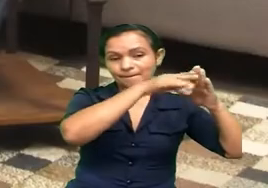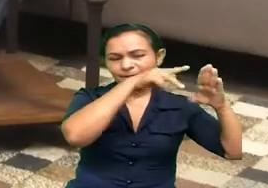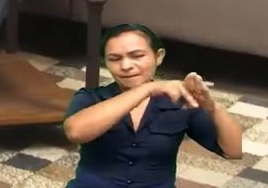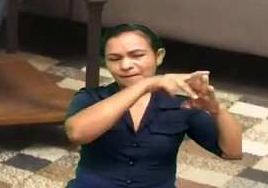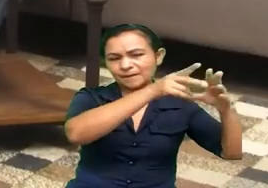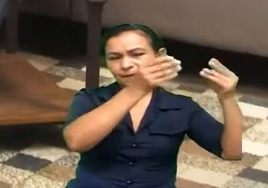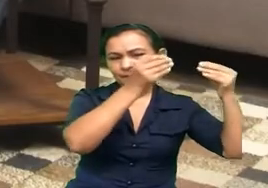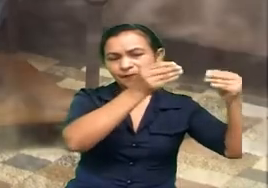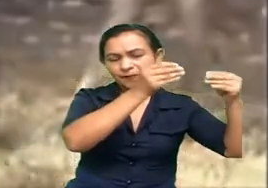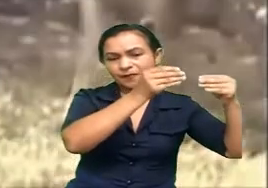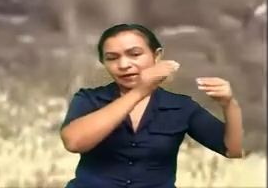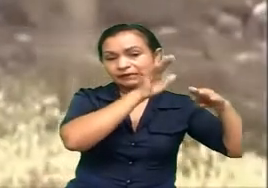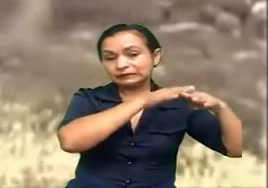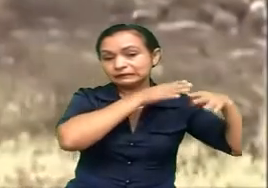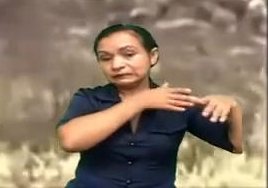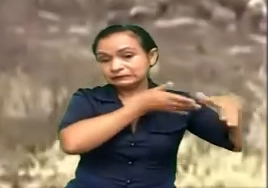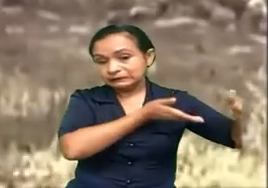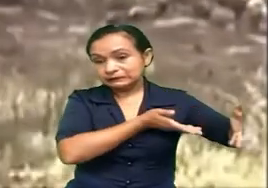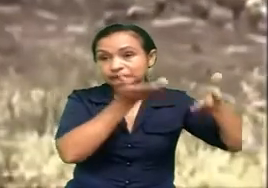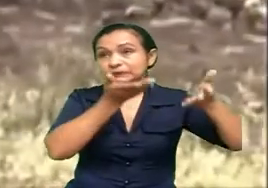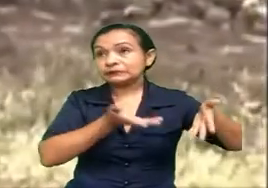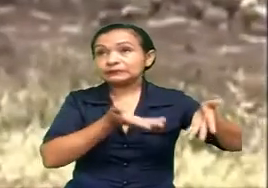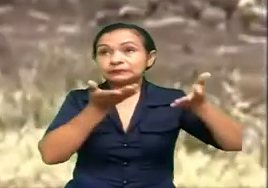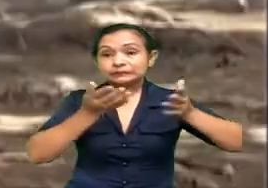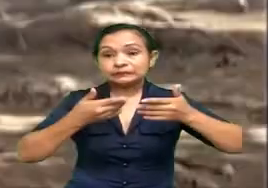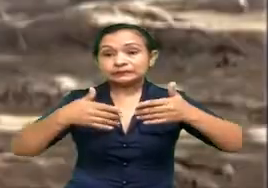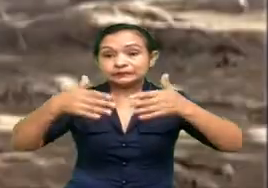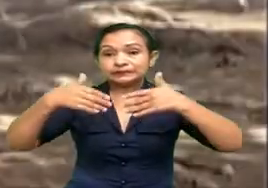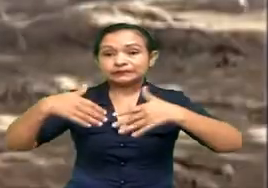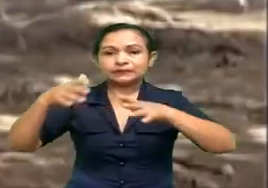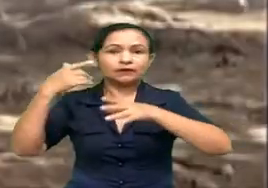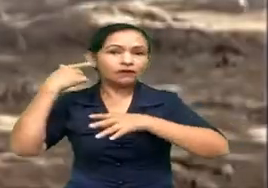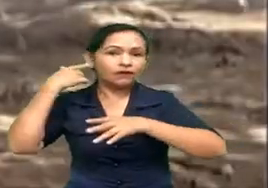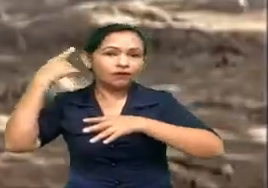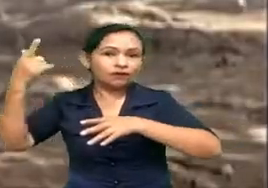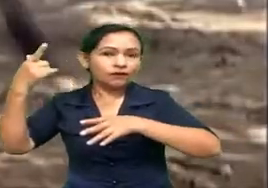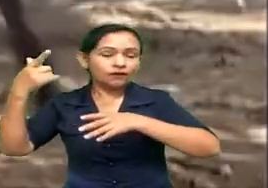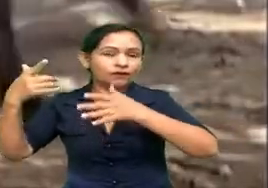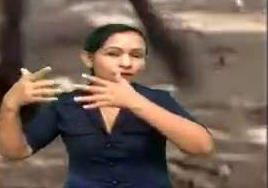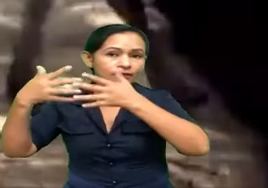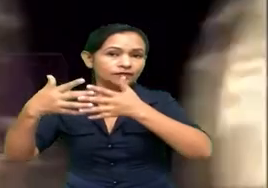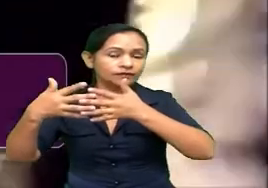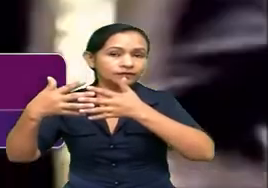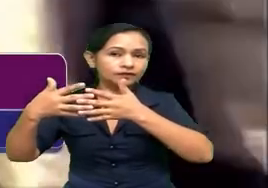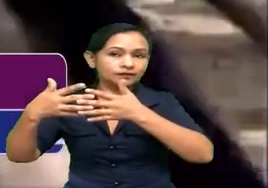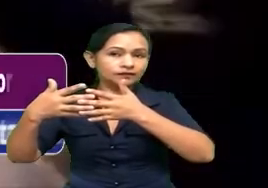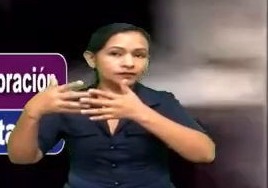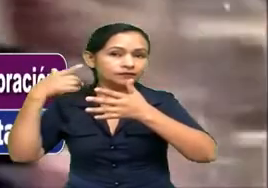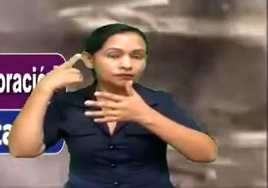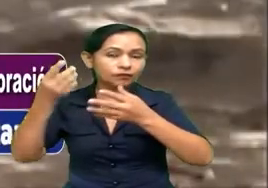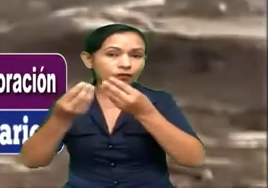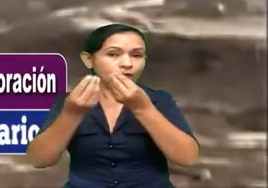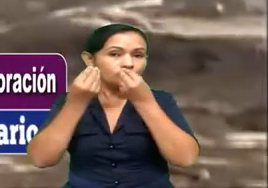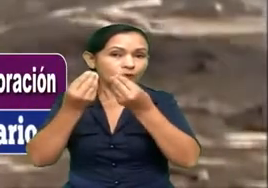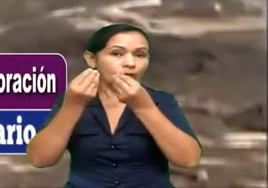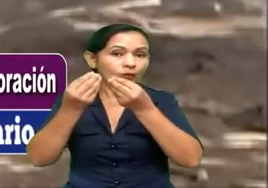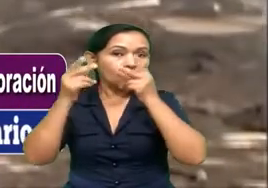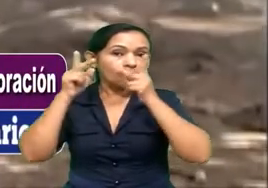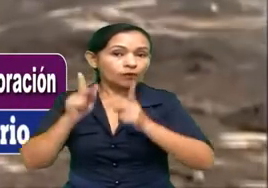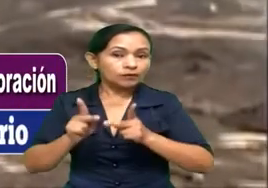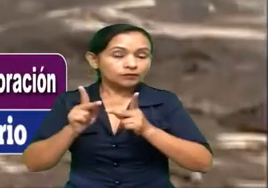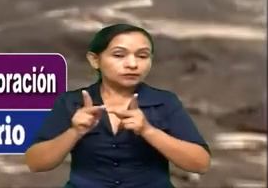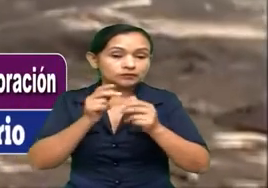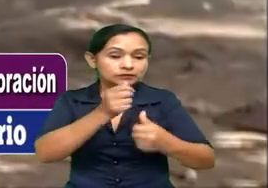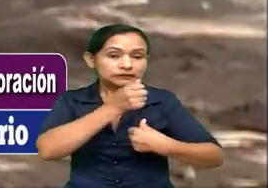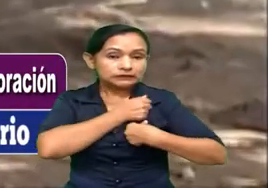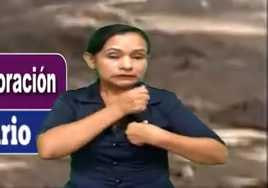de San Jacinto, y entonces cuando oyen el tropel, los gringos creen que vienen tropas